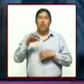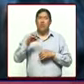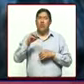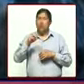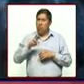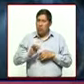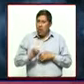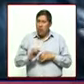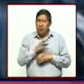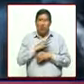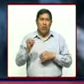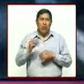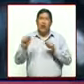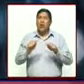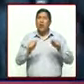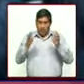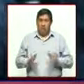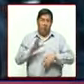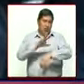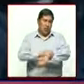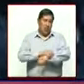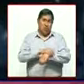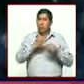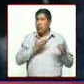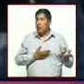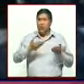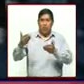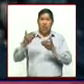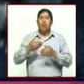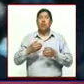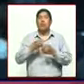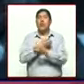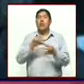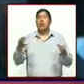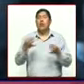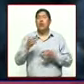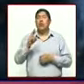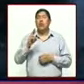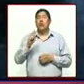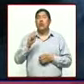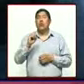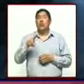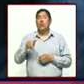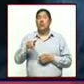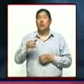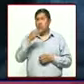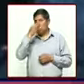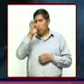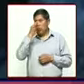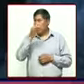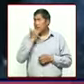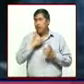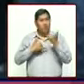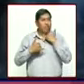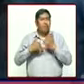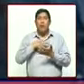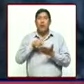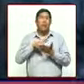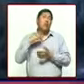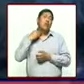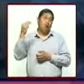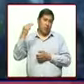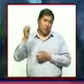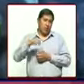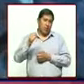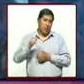y el activista que ha sido aprendido, ha sido trasladado hasta las instalaciones del UTOP, que está un poco más arriba de ahí de Plaza Murillo, de